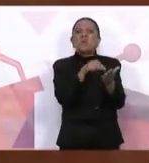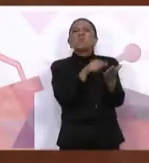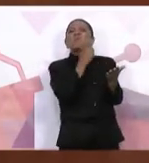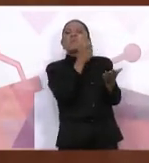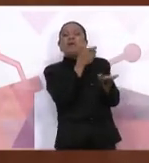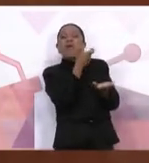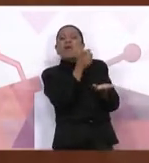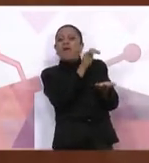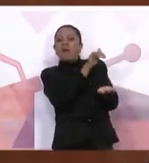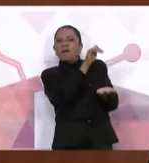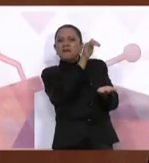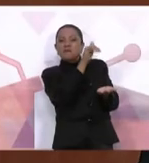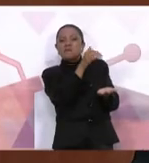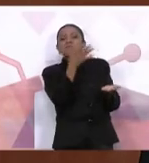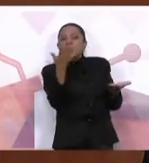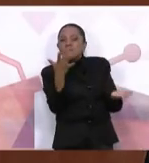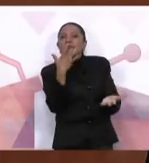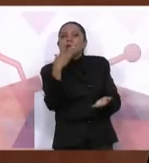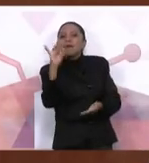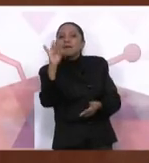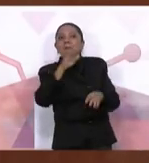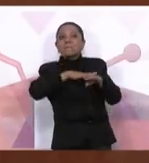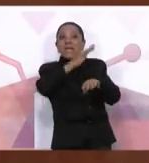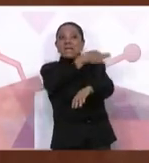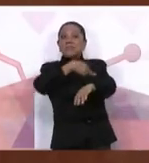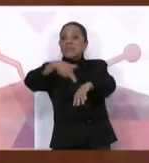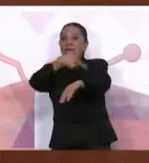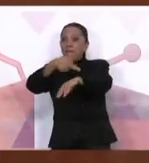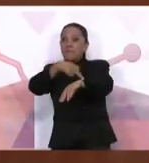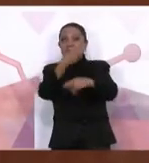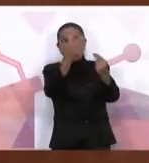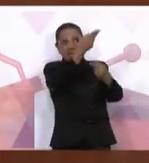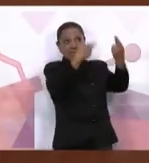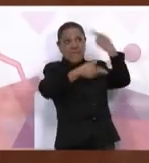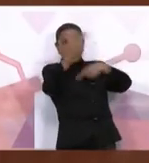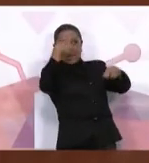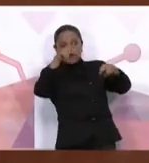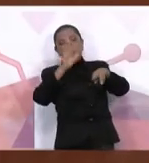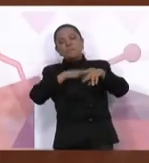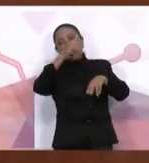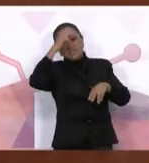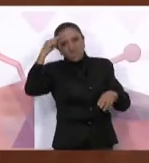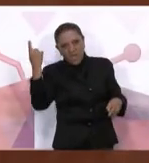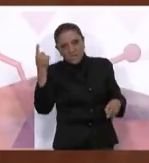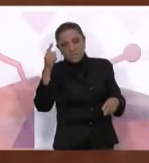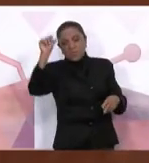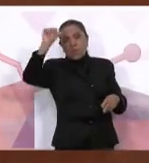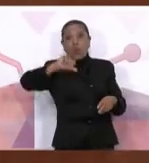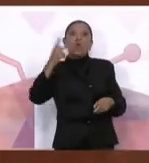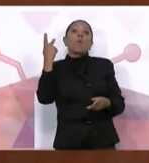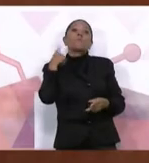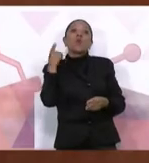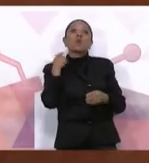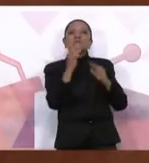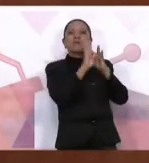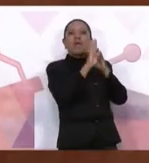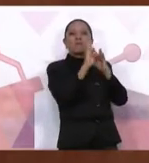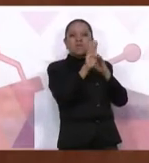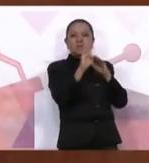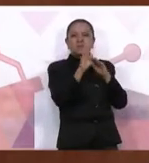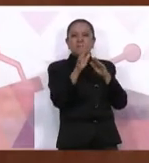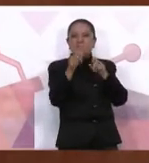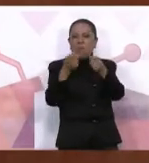simplifican los trámites cuando ellos tienen que regresar hay que recordar que hoy con la política migratoria que se está manejando en